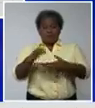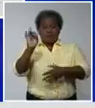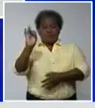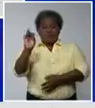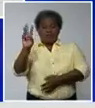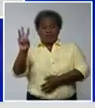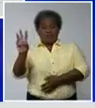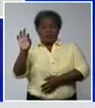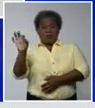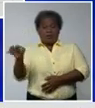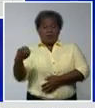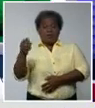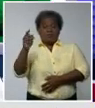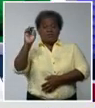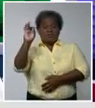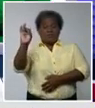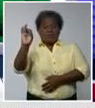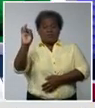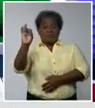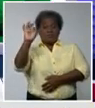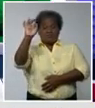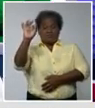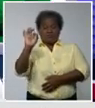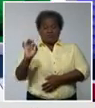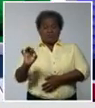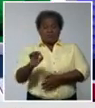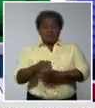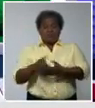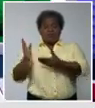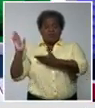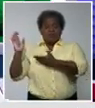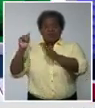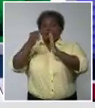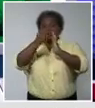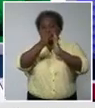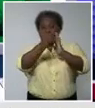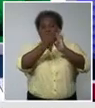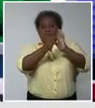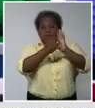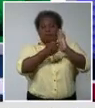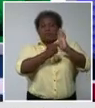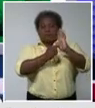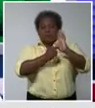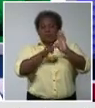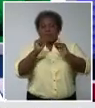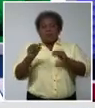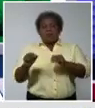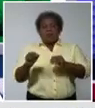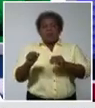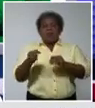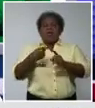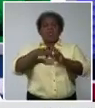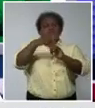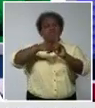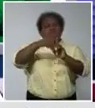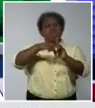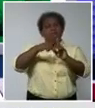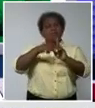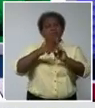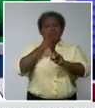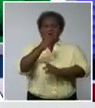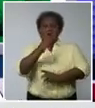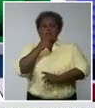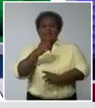73,7%. Estos son, un indicador, reitero, que mide un tanto la calidad de la atención.